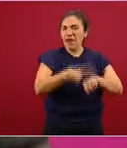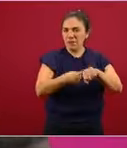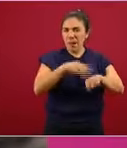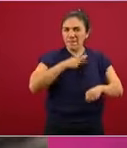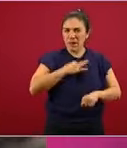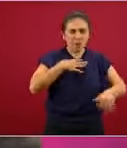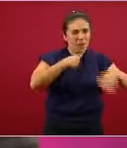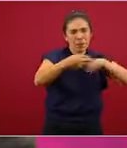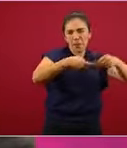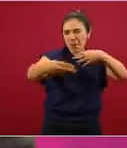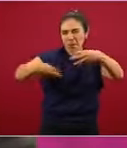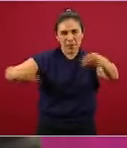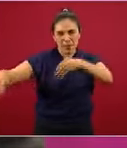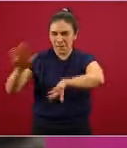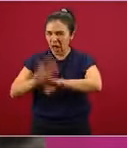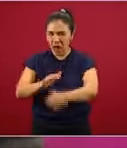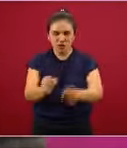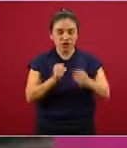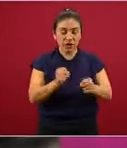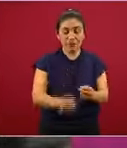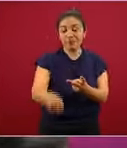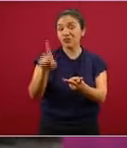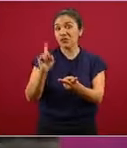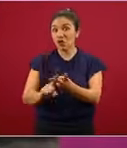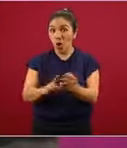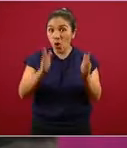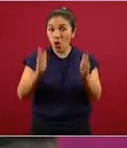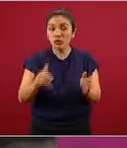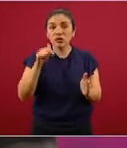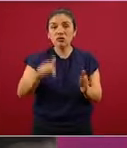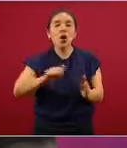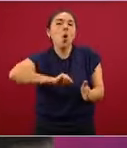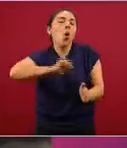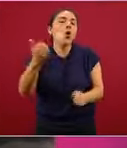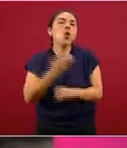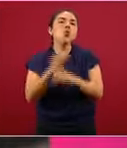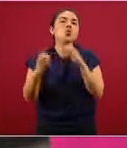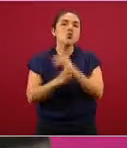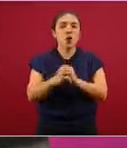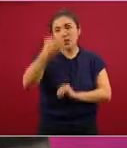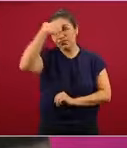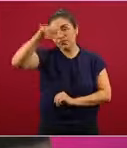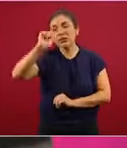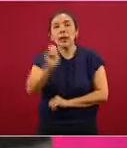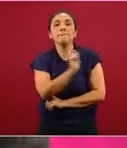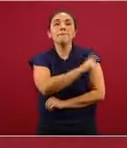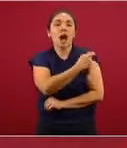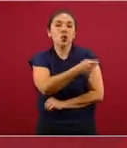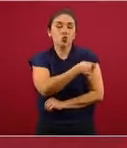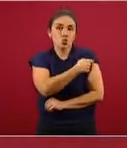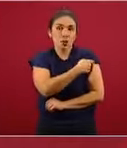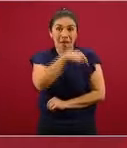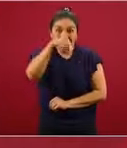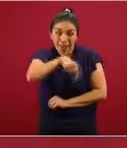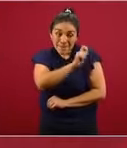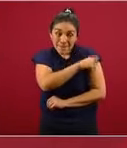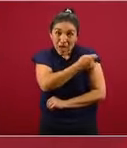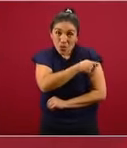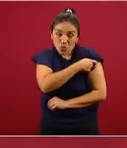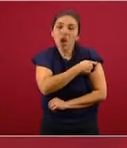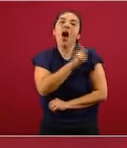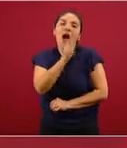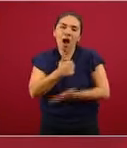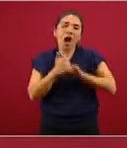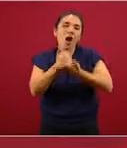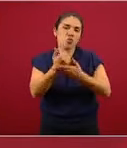virus. El escenario 2 es por una acción externa, la vacuna. La vacuna es una medida de